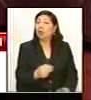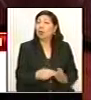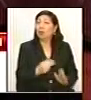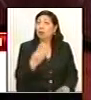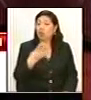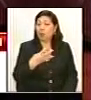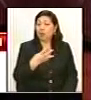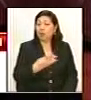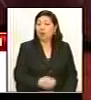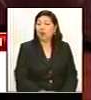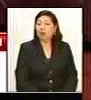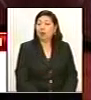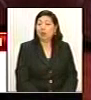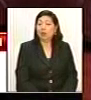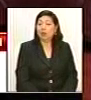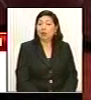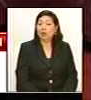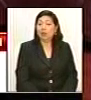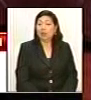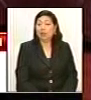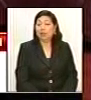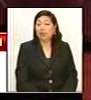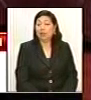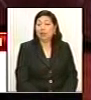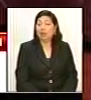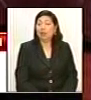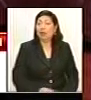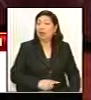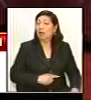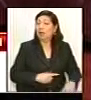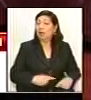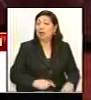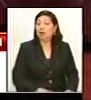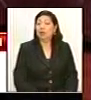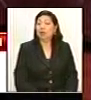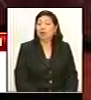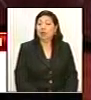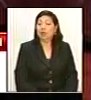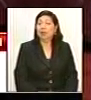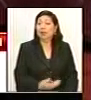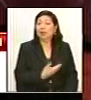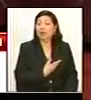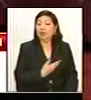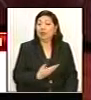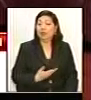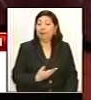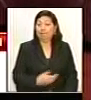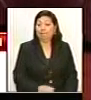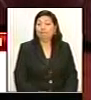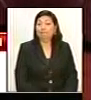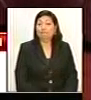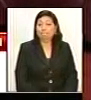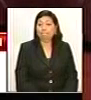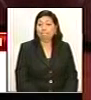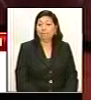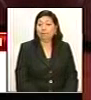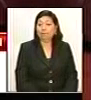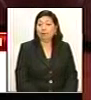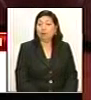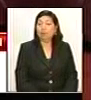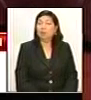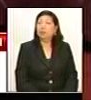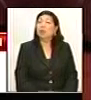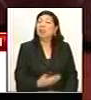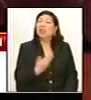hasta E1 la gerencia, la presidencia. Ahora, mencione la